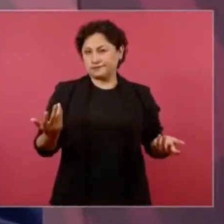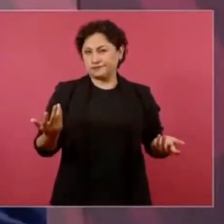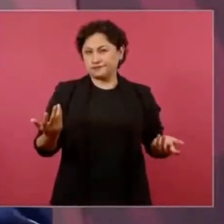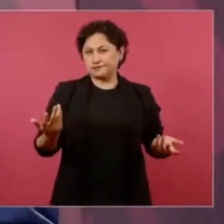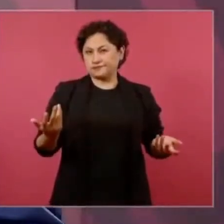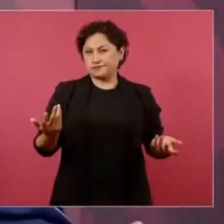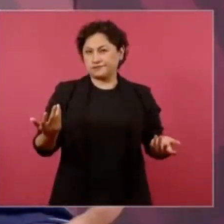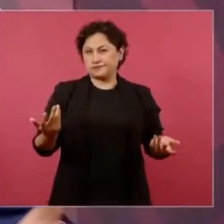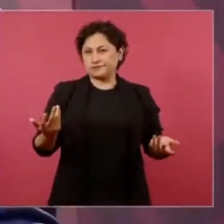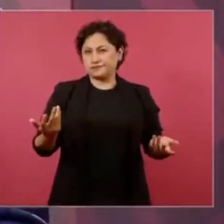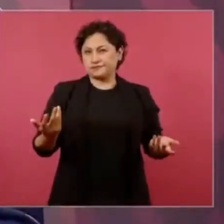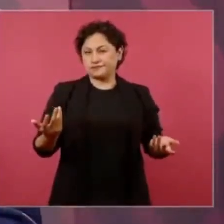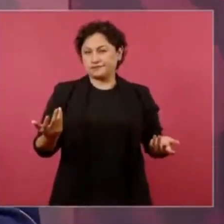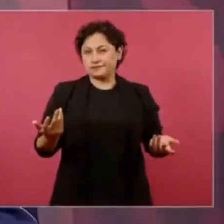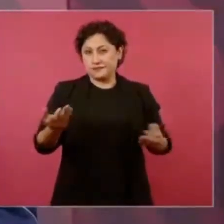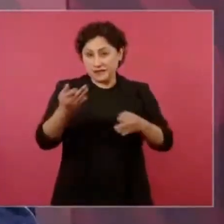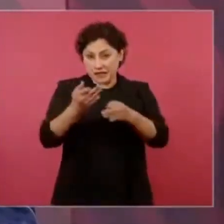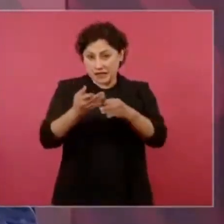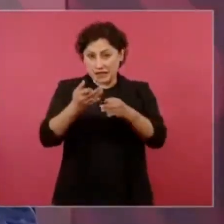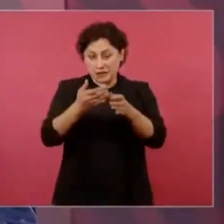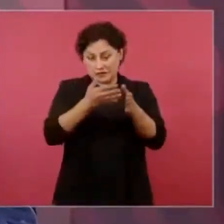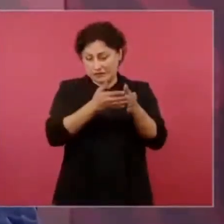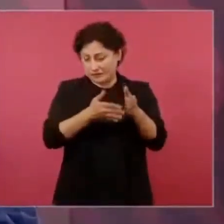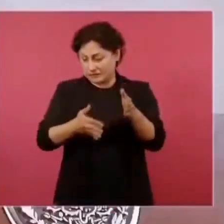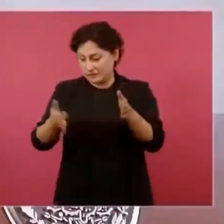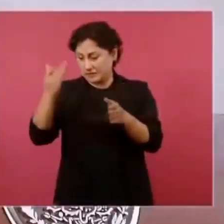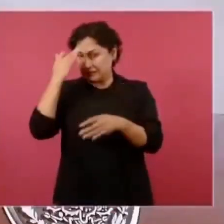Es temporada